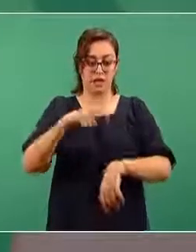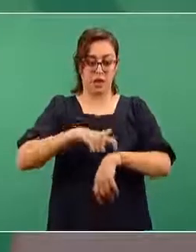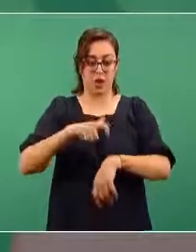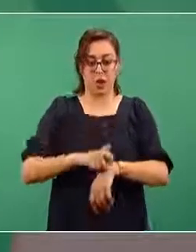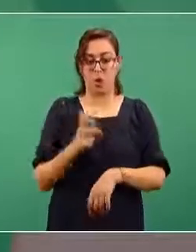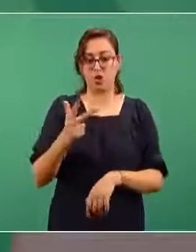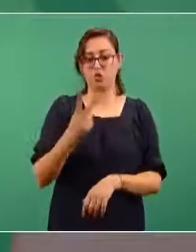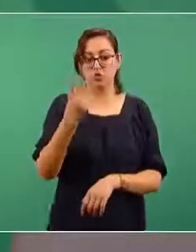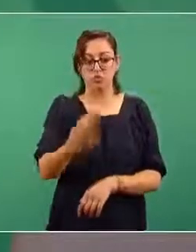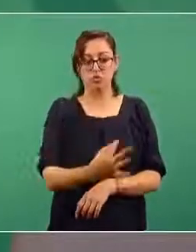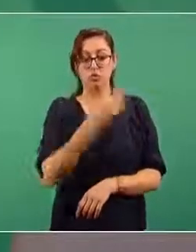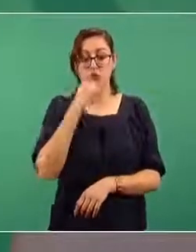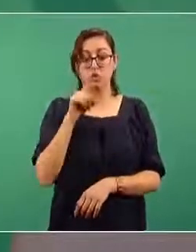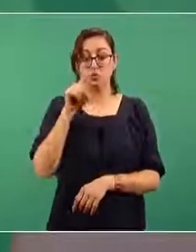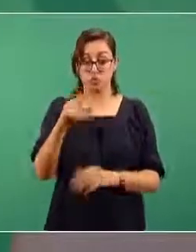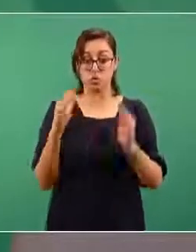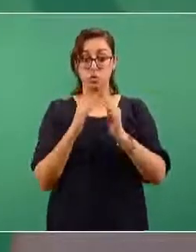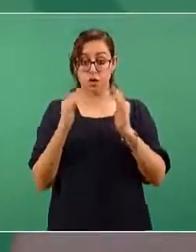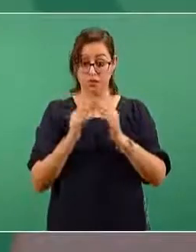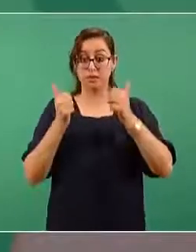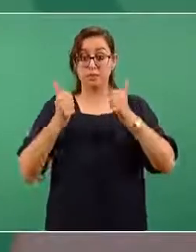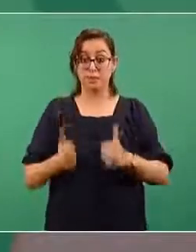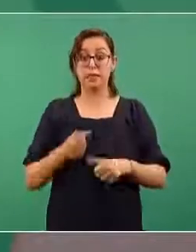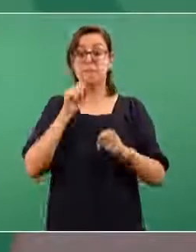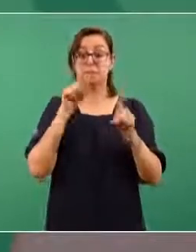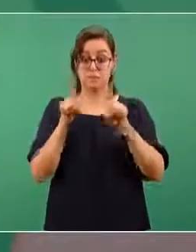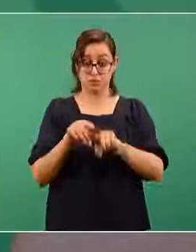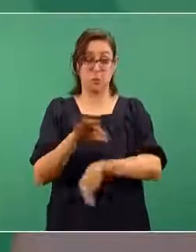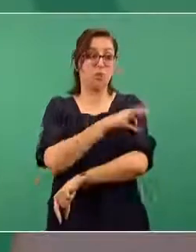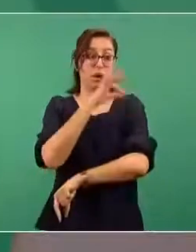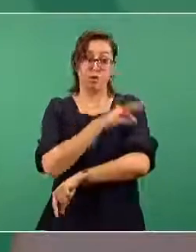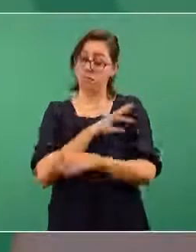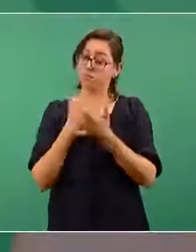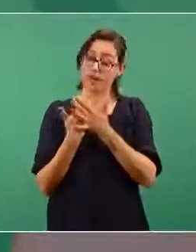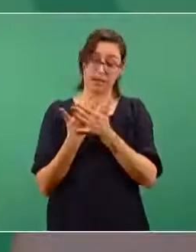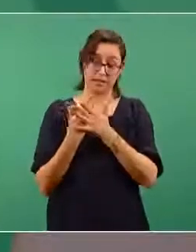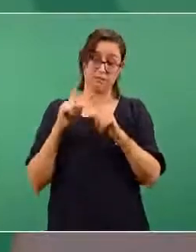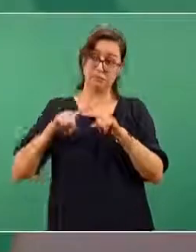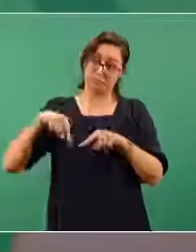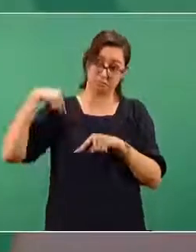Recuerda, tú que estás en casa, espera tu turno, te va a llegar tu vacuna, una